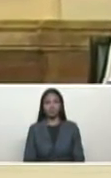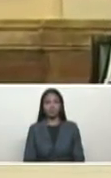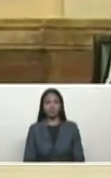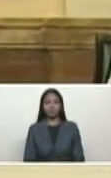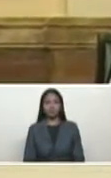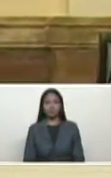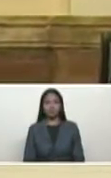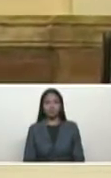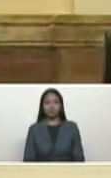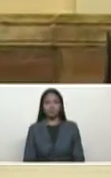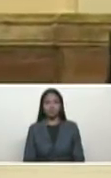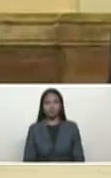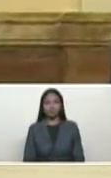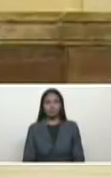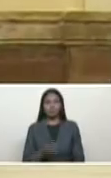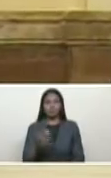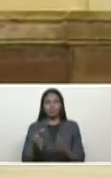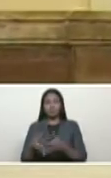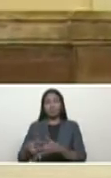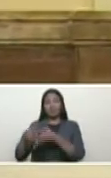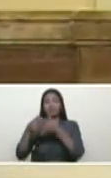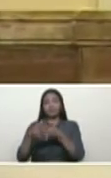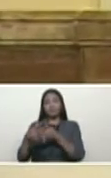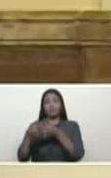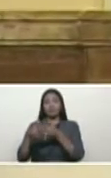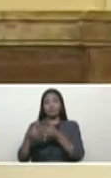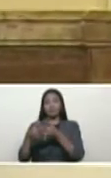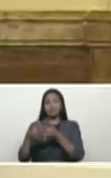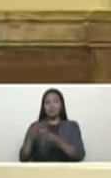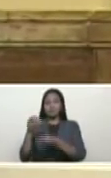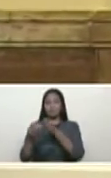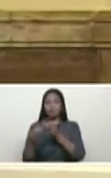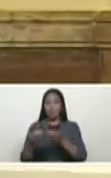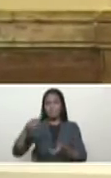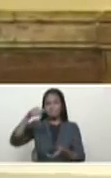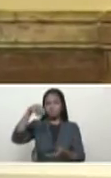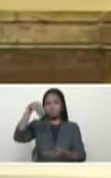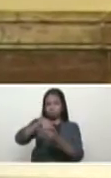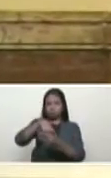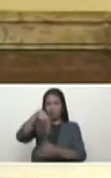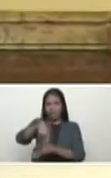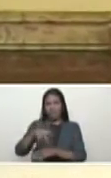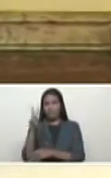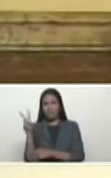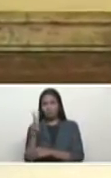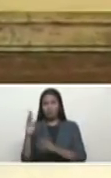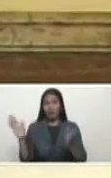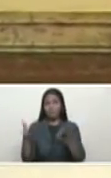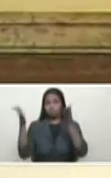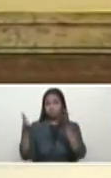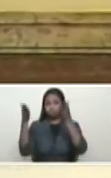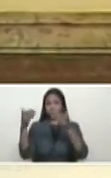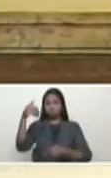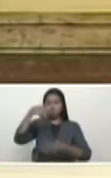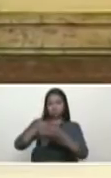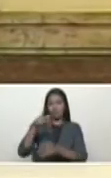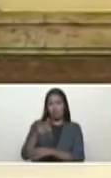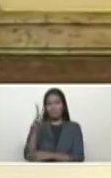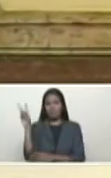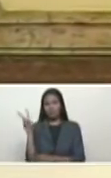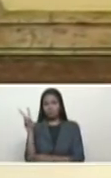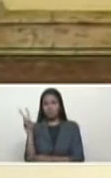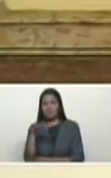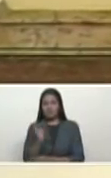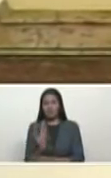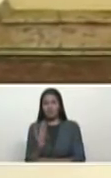que desde los eeuu se ha pretendido imponer en venezuela se ha impulsado contra venezuela' que ha